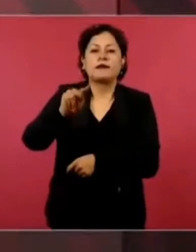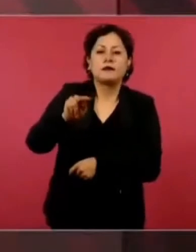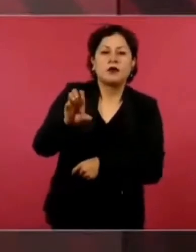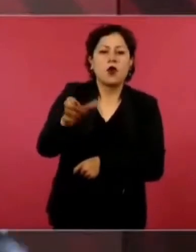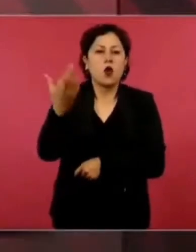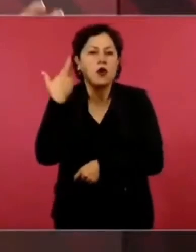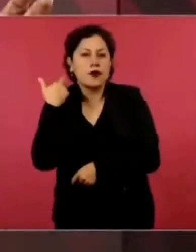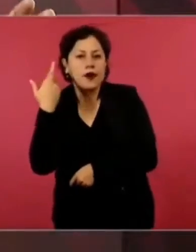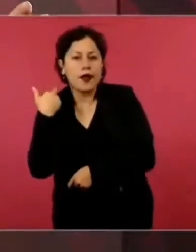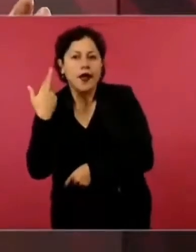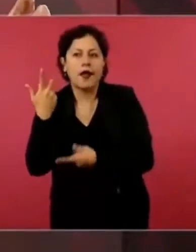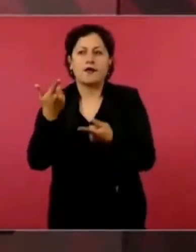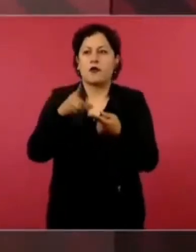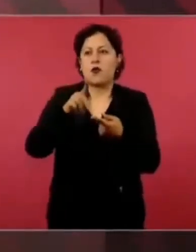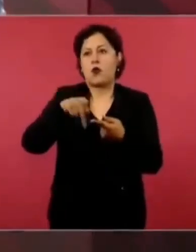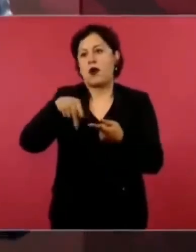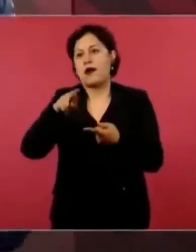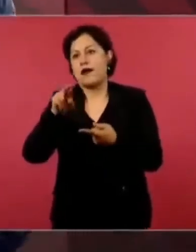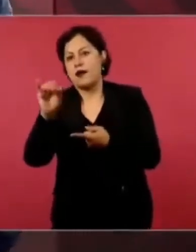Entonces,